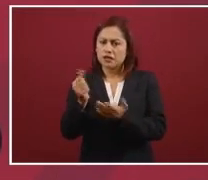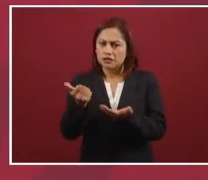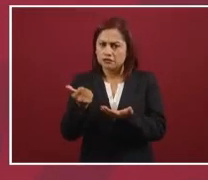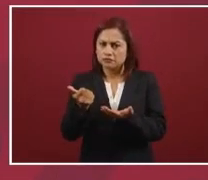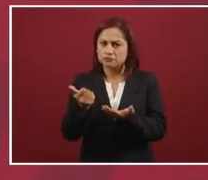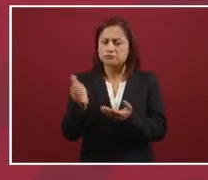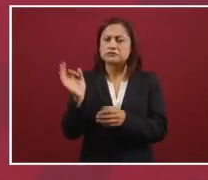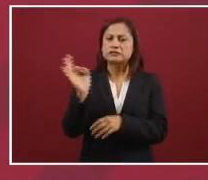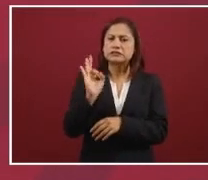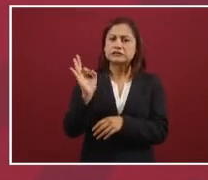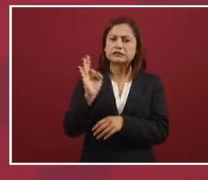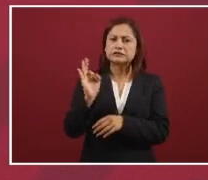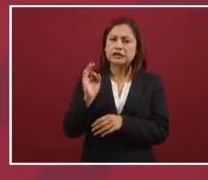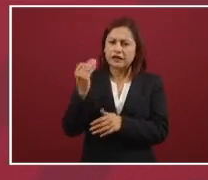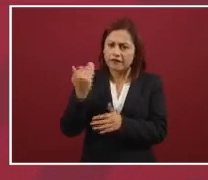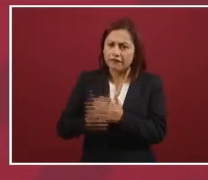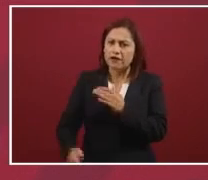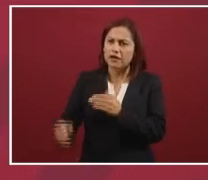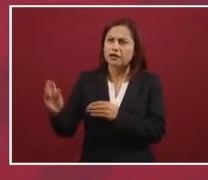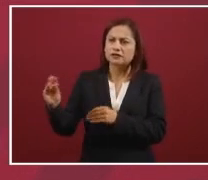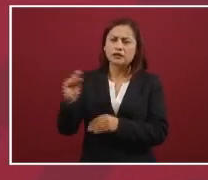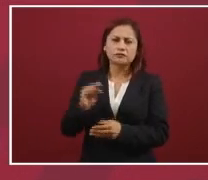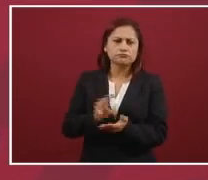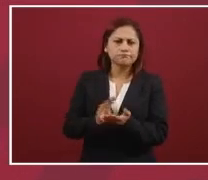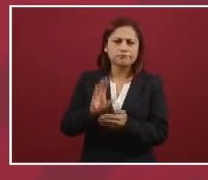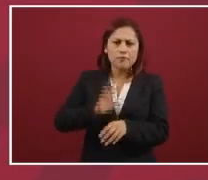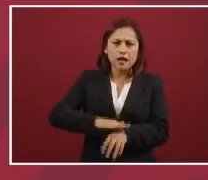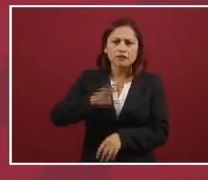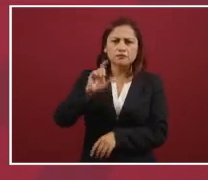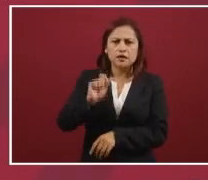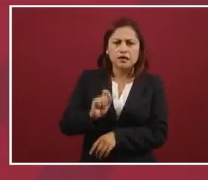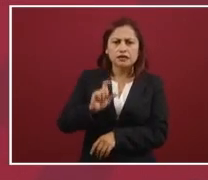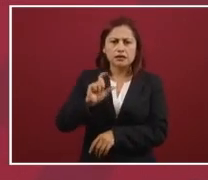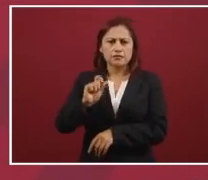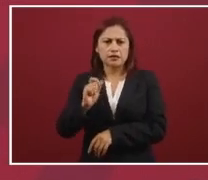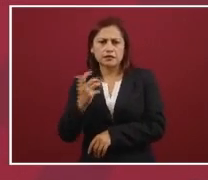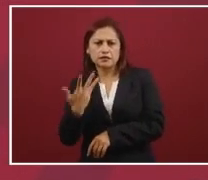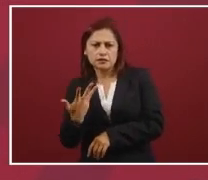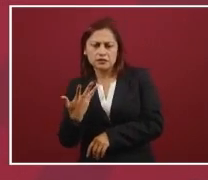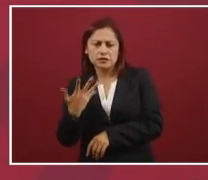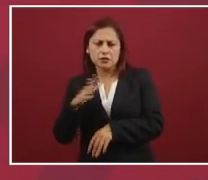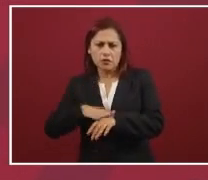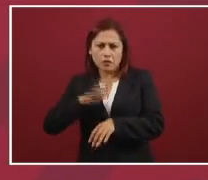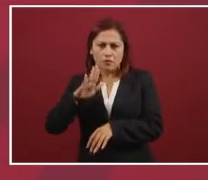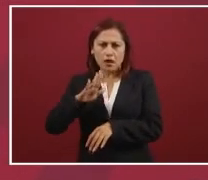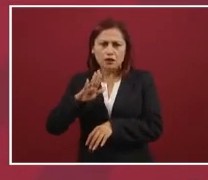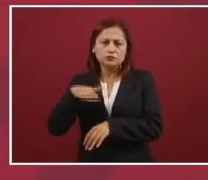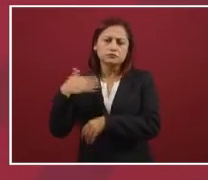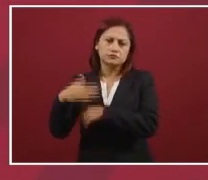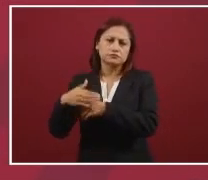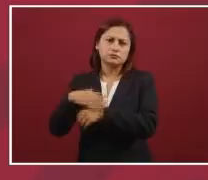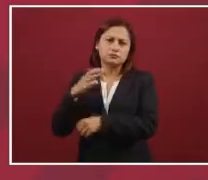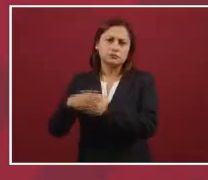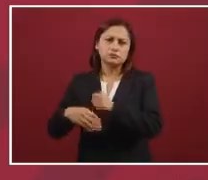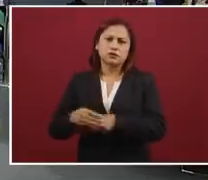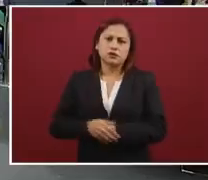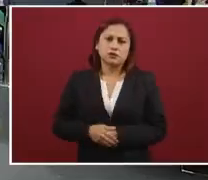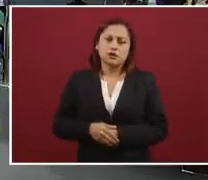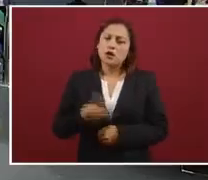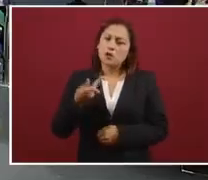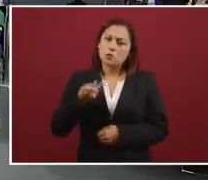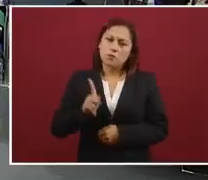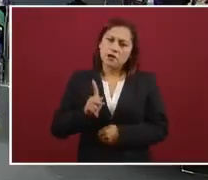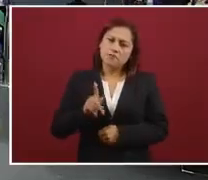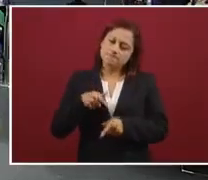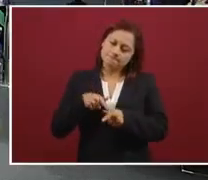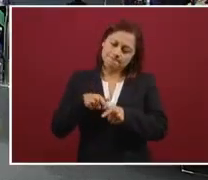20, 25, 30 más para terminarlo. Lo vamos a terminar,